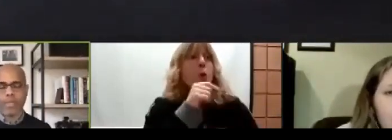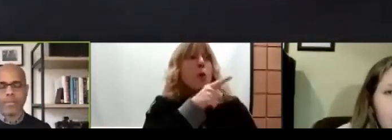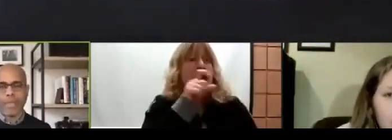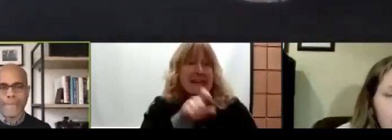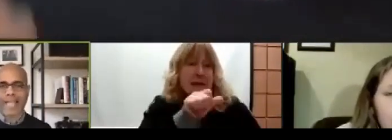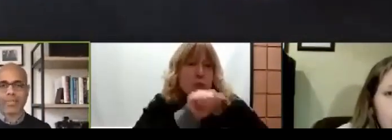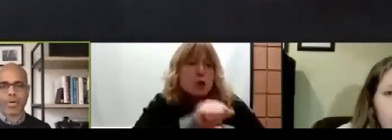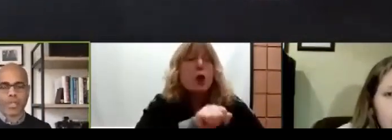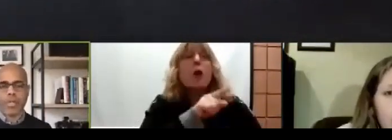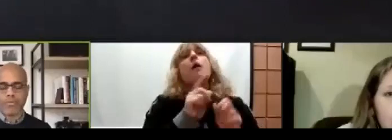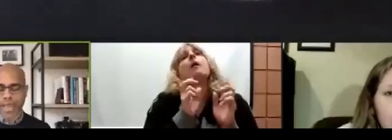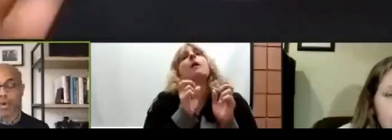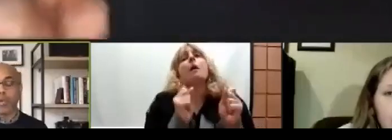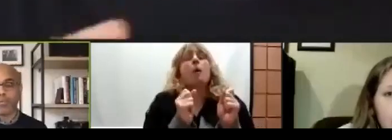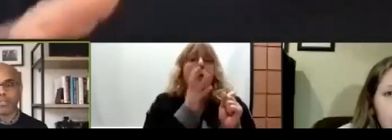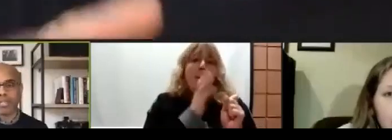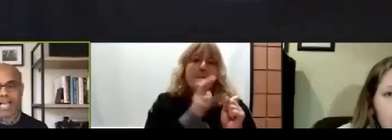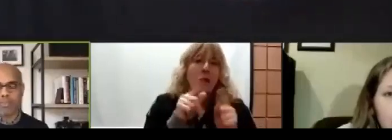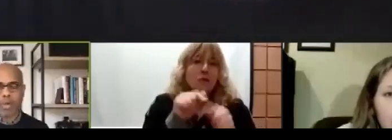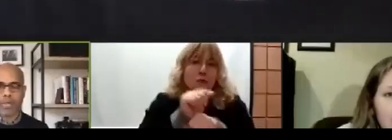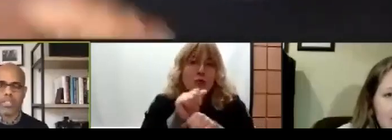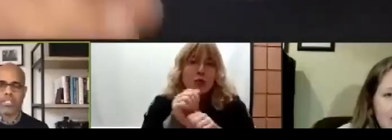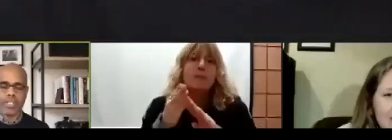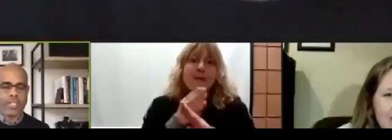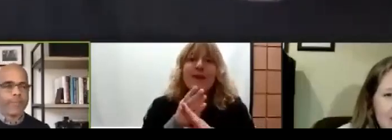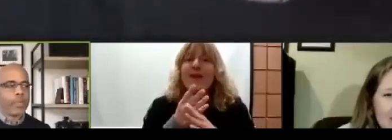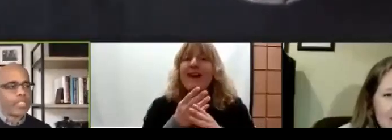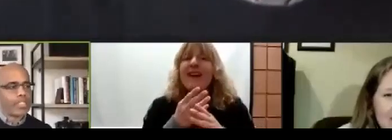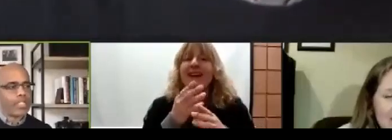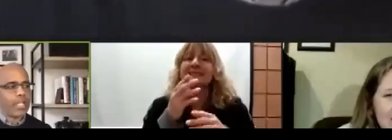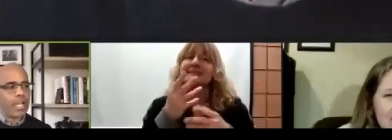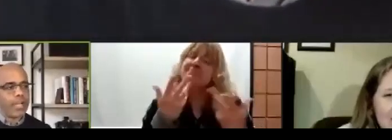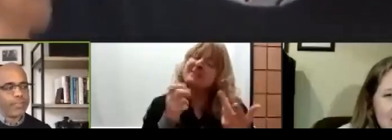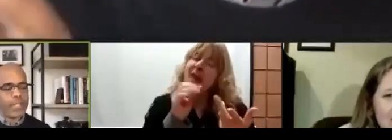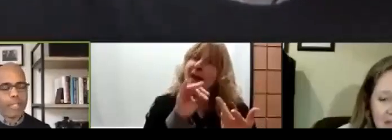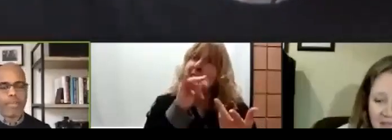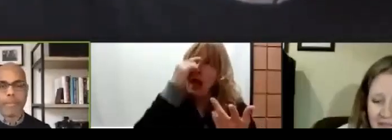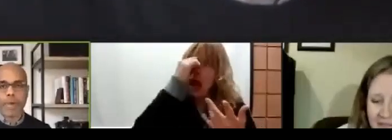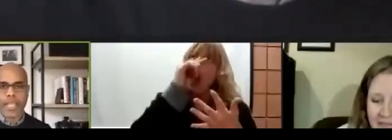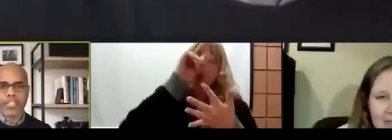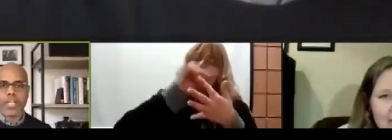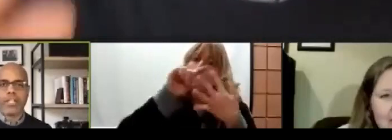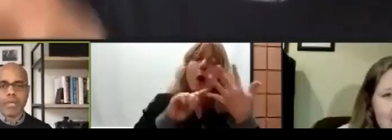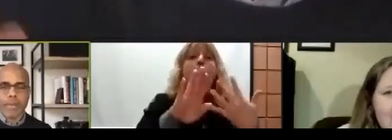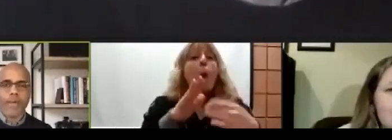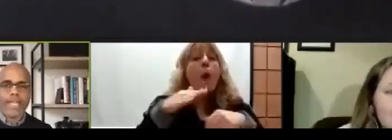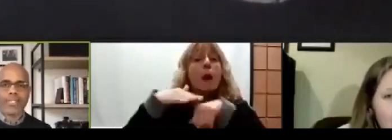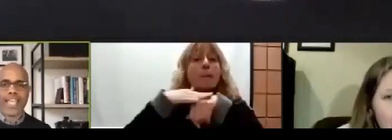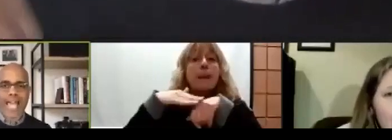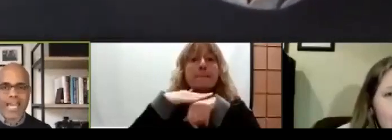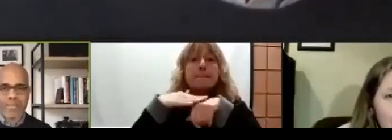de compras de ropa todo el mundo va a comprar ropa y aquellos que tienen dinero que no lo han estado gastando